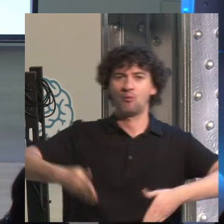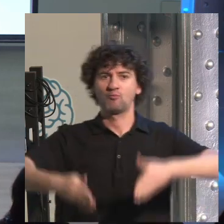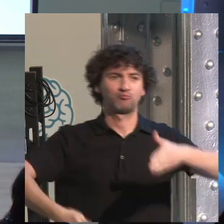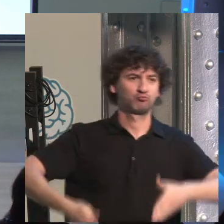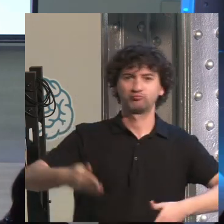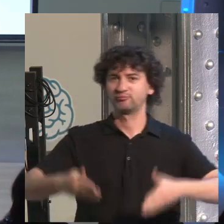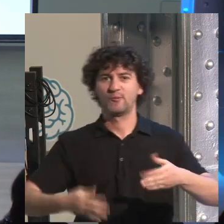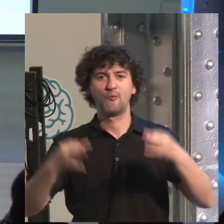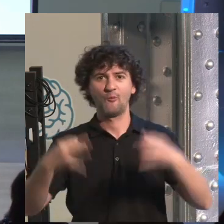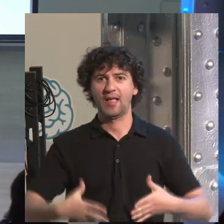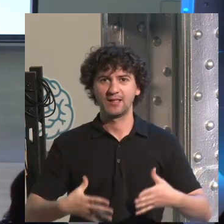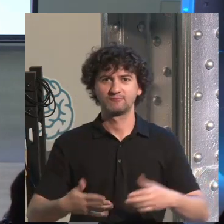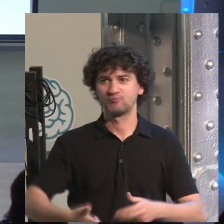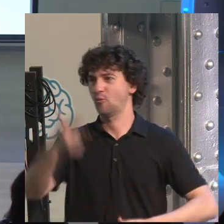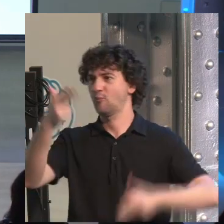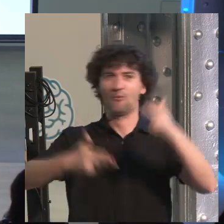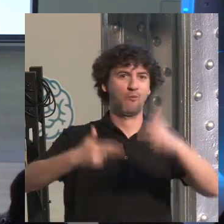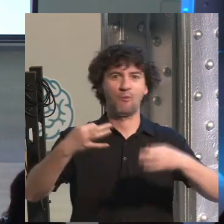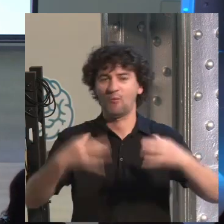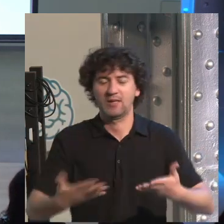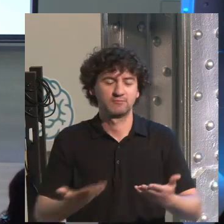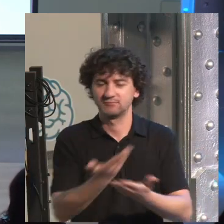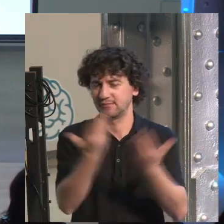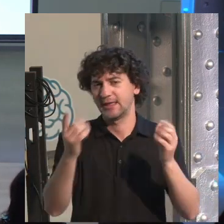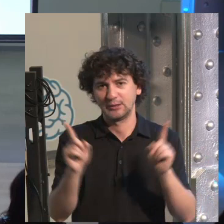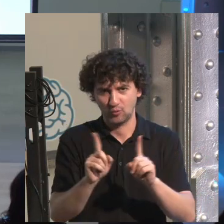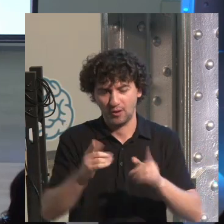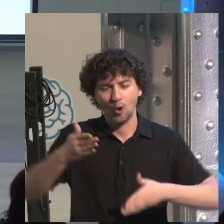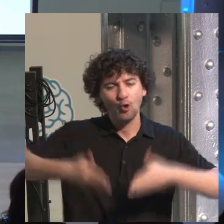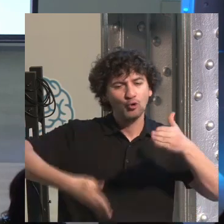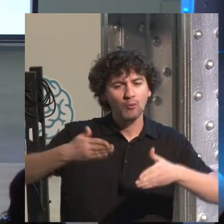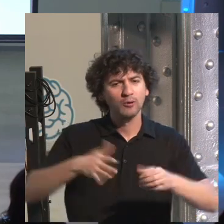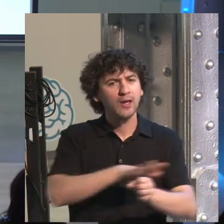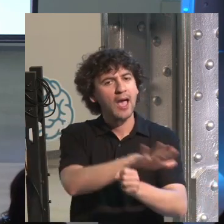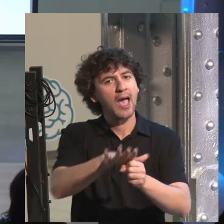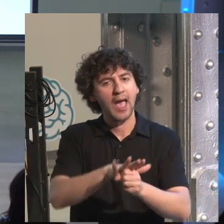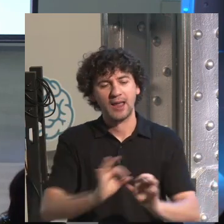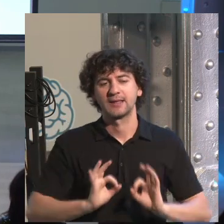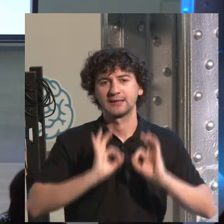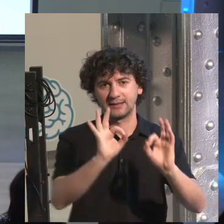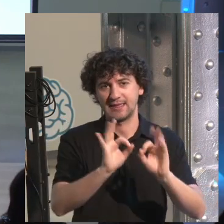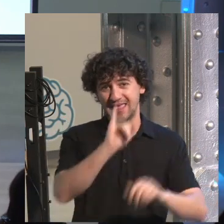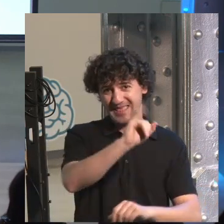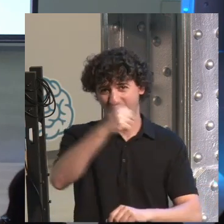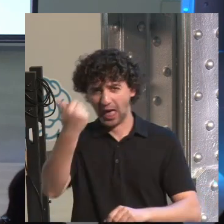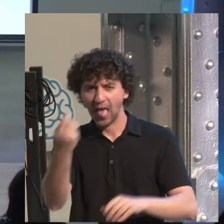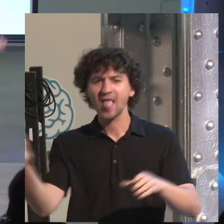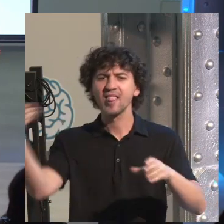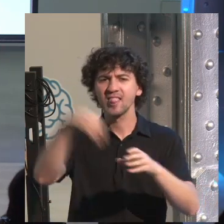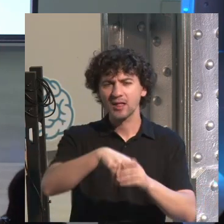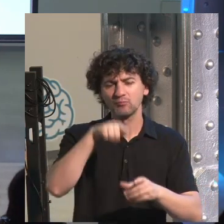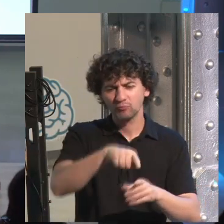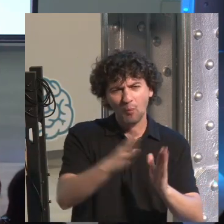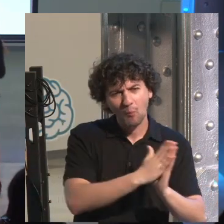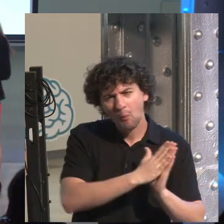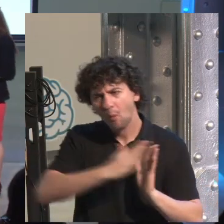ahí, y creo que es muy importante entender que la robótica es un área dentro de la inteligencia artificial, pero que es un campo muy